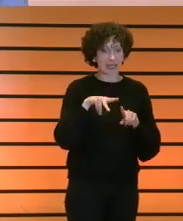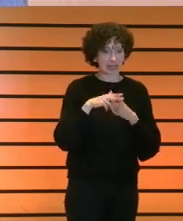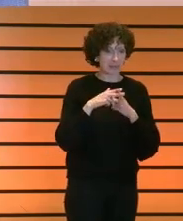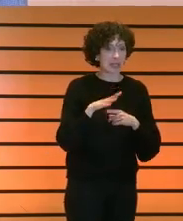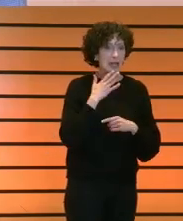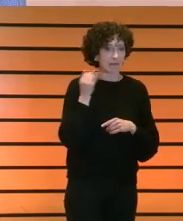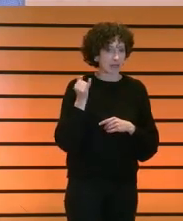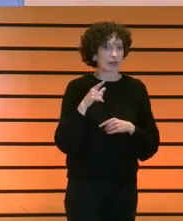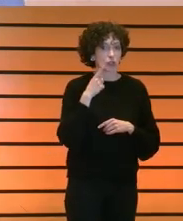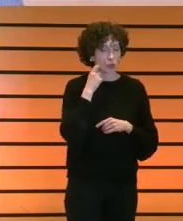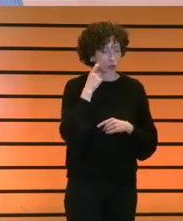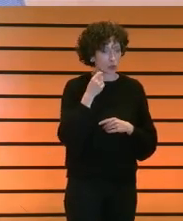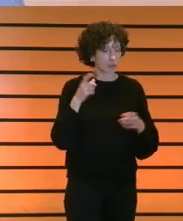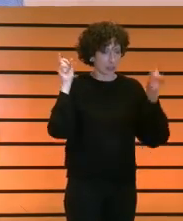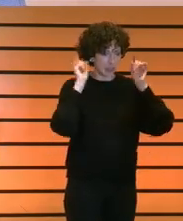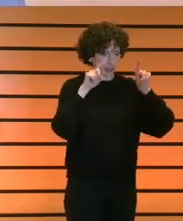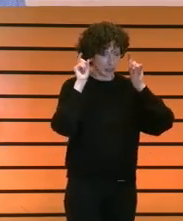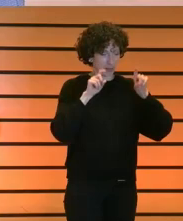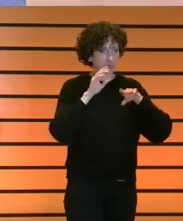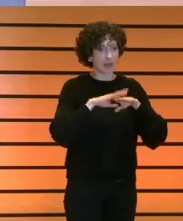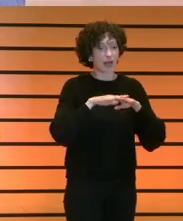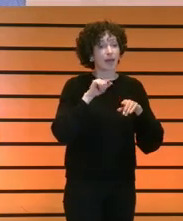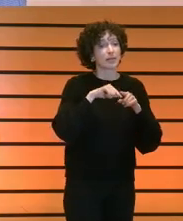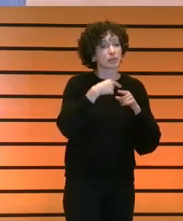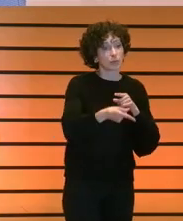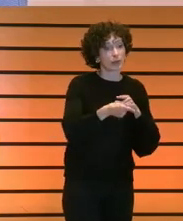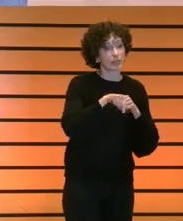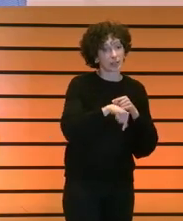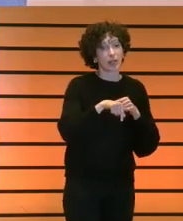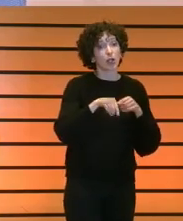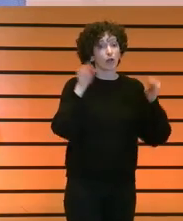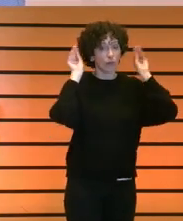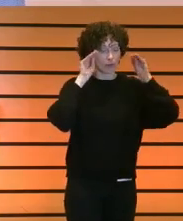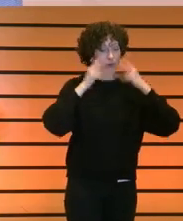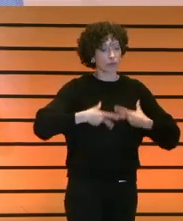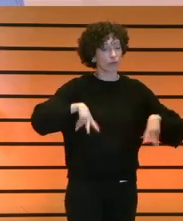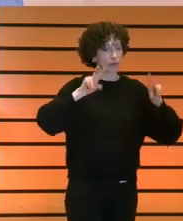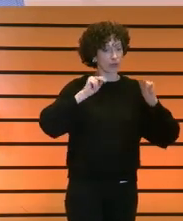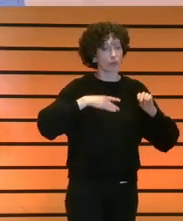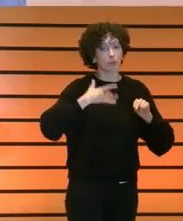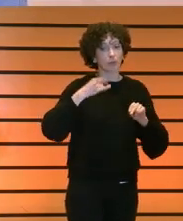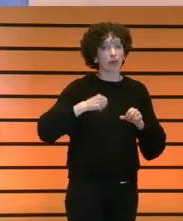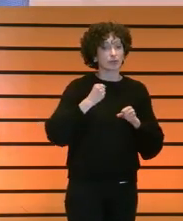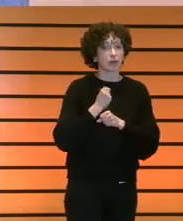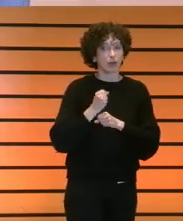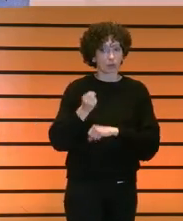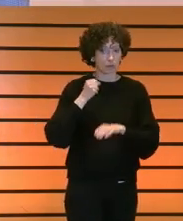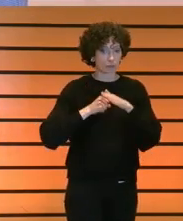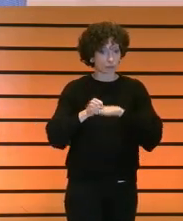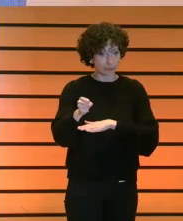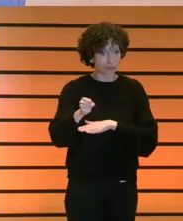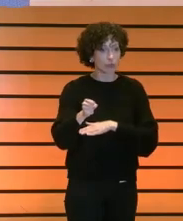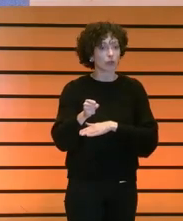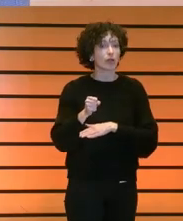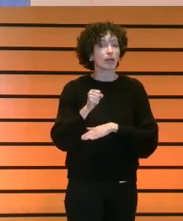habilidades, de hábitos, para que consigan insertarse al final de su itinerario formativo en entornos normalizados laborales, pues ya